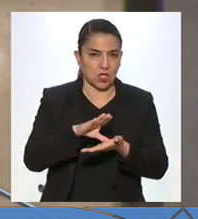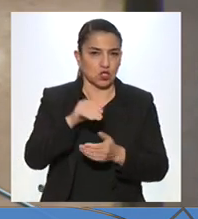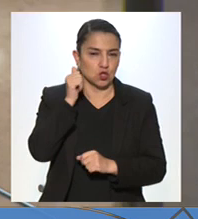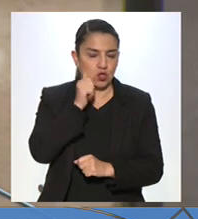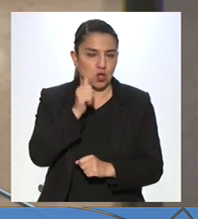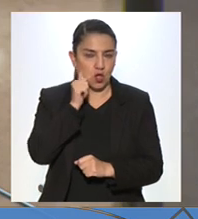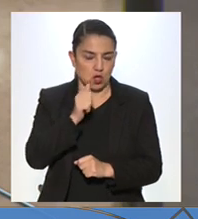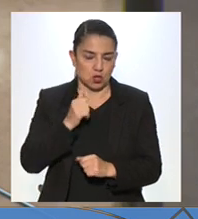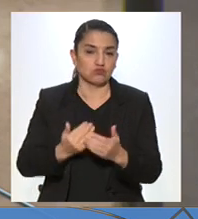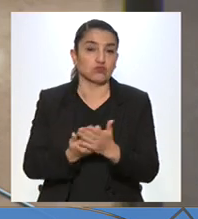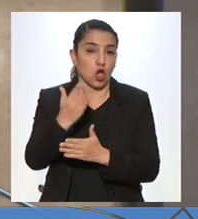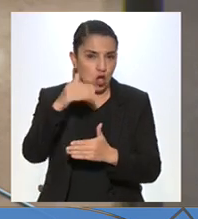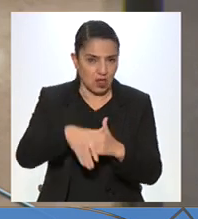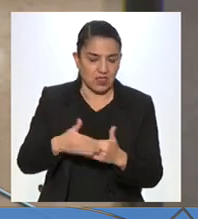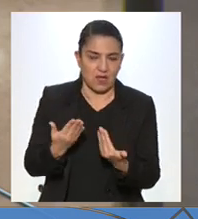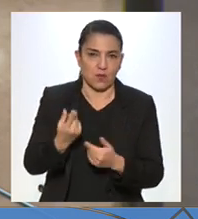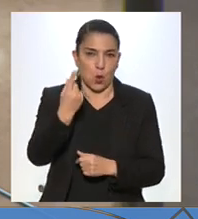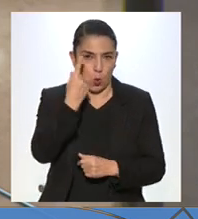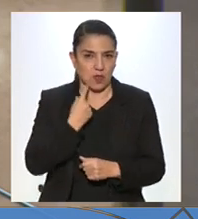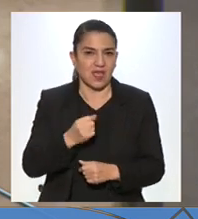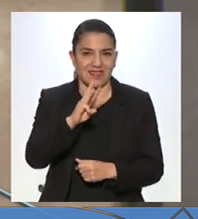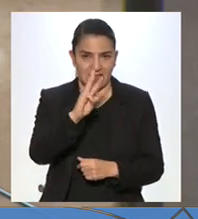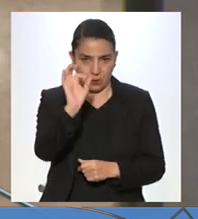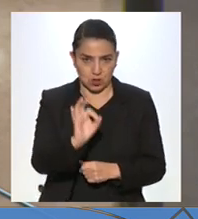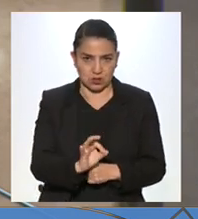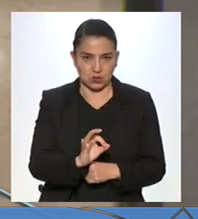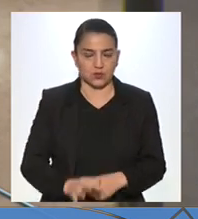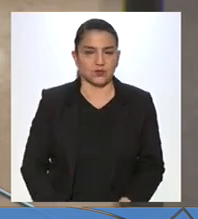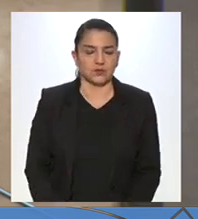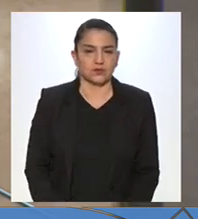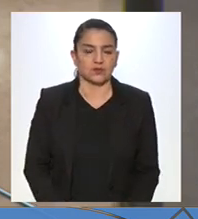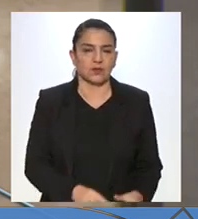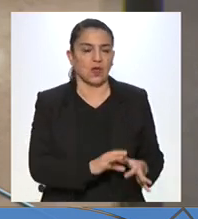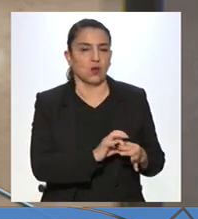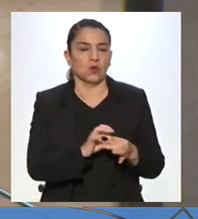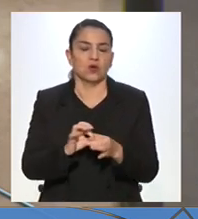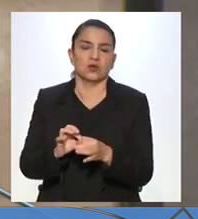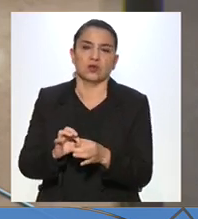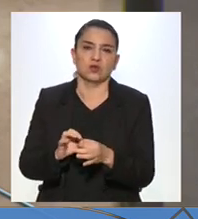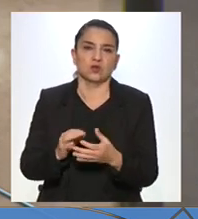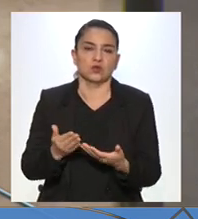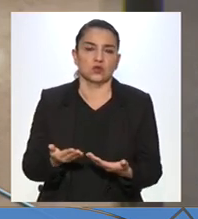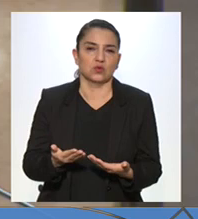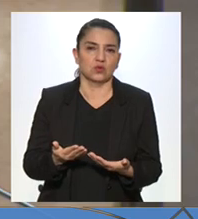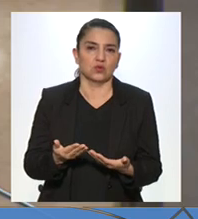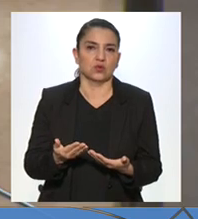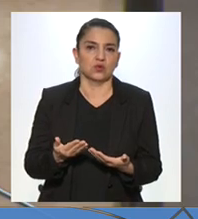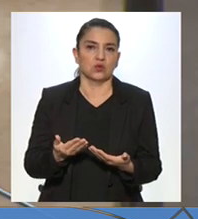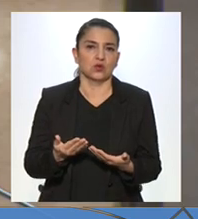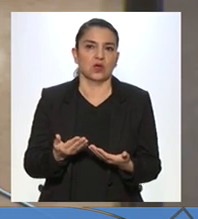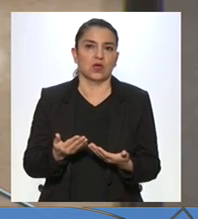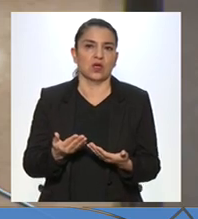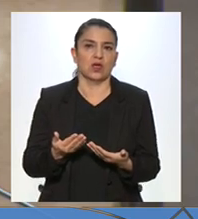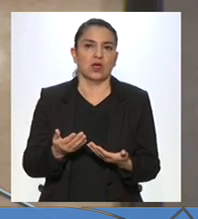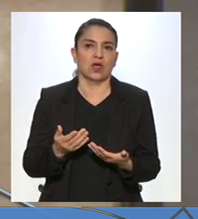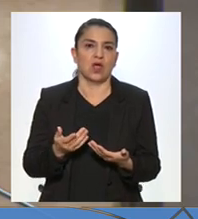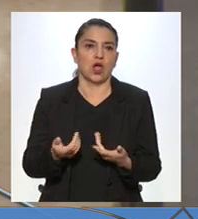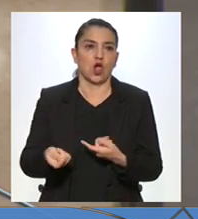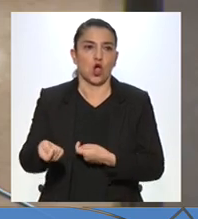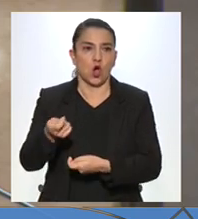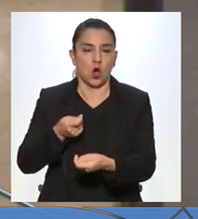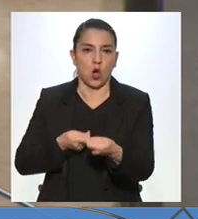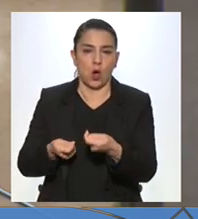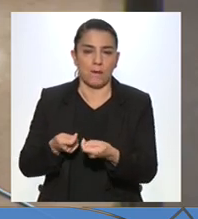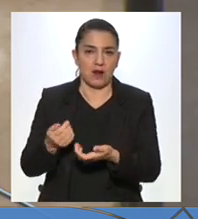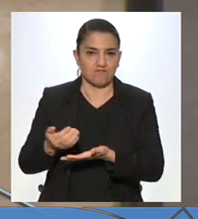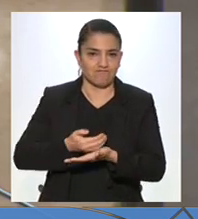del movimiento del mercado cambiario en un día. Por lo tanto, la capacidad de la compra de reservas por